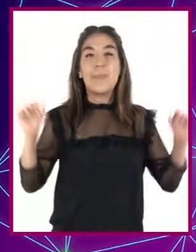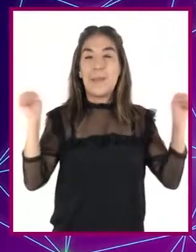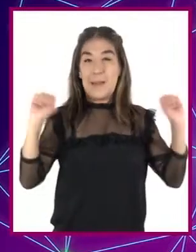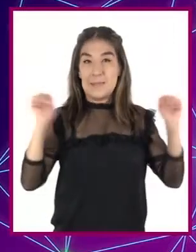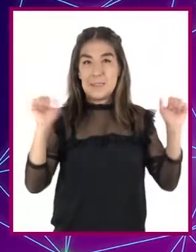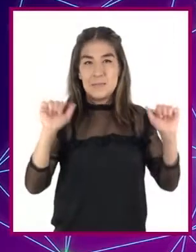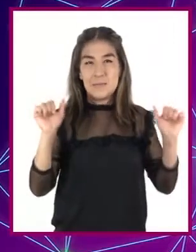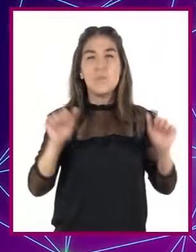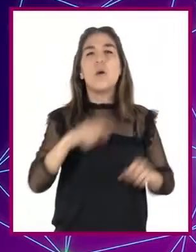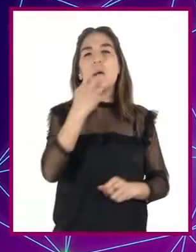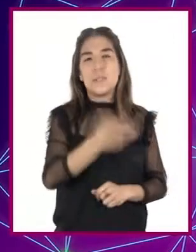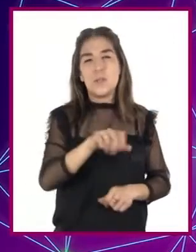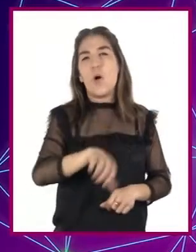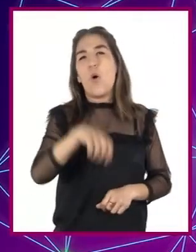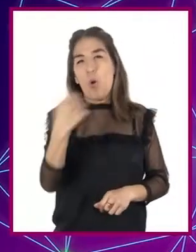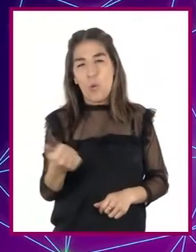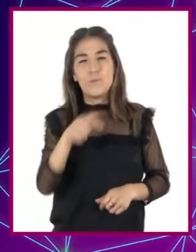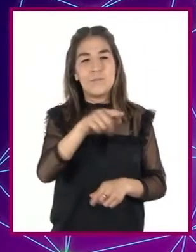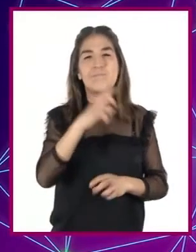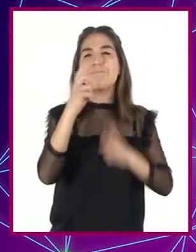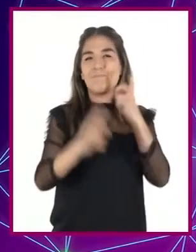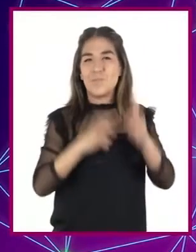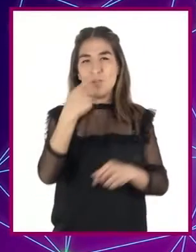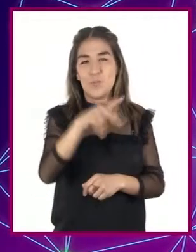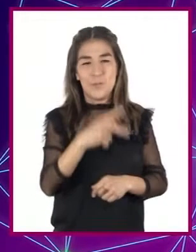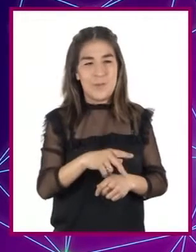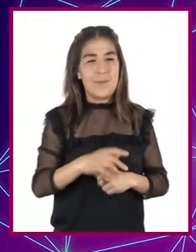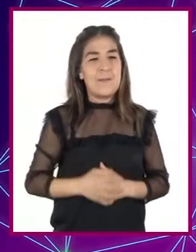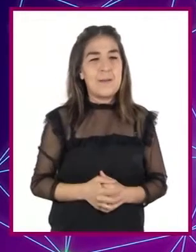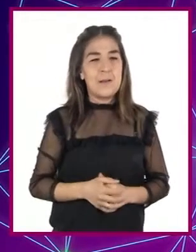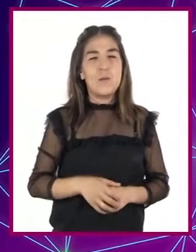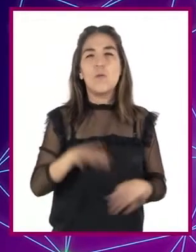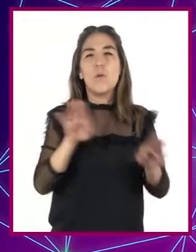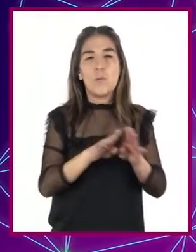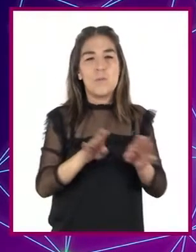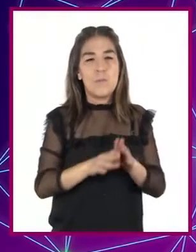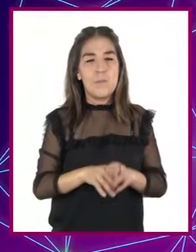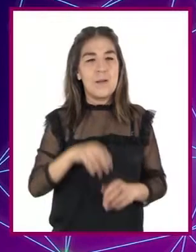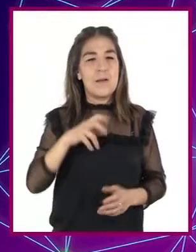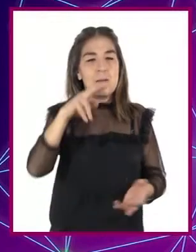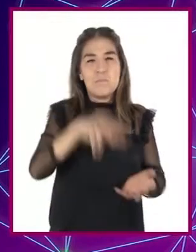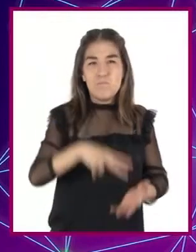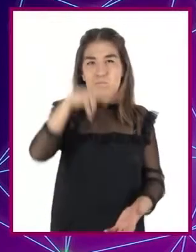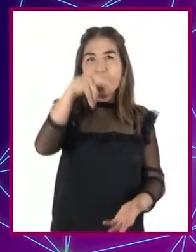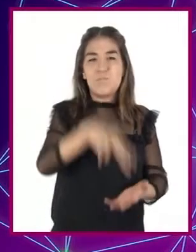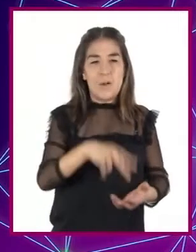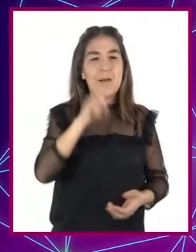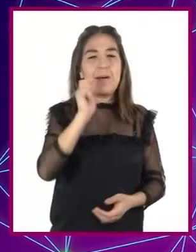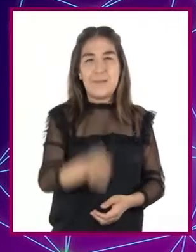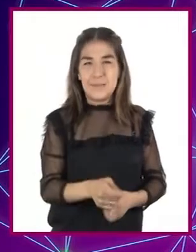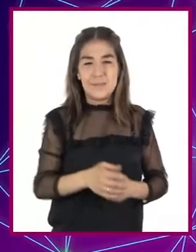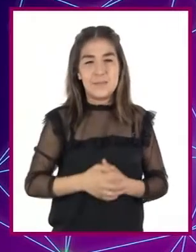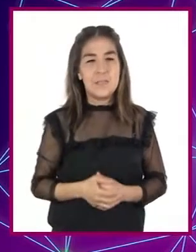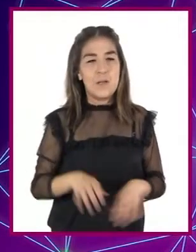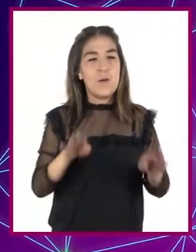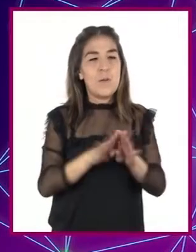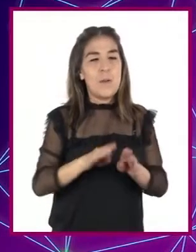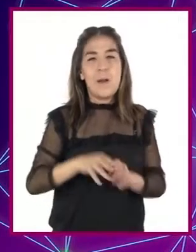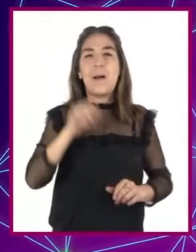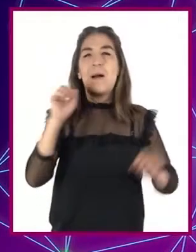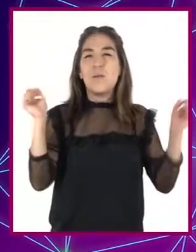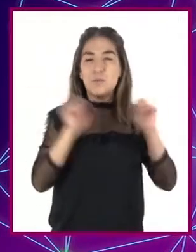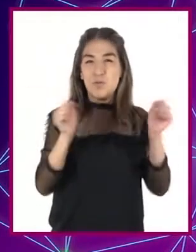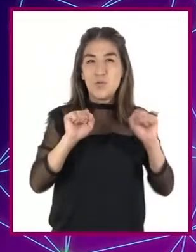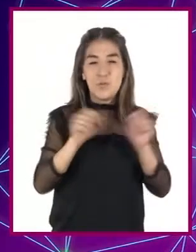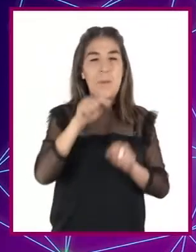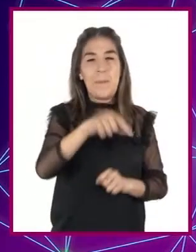de las disciplinas en los Juegos Olímpicos. El salto de longitud es una prueba del atletismo, la cual consiste en una carrera previa